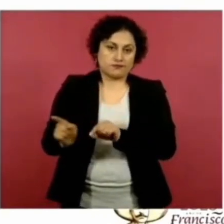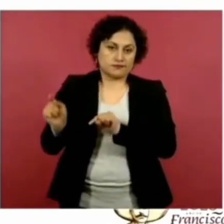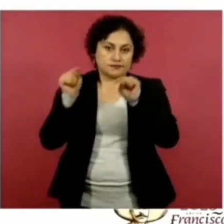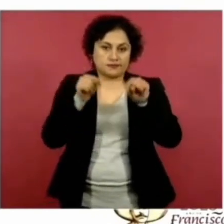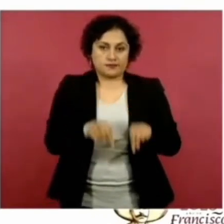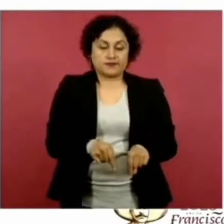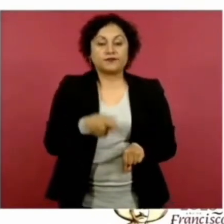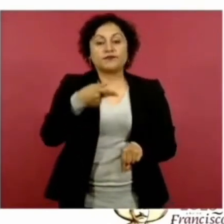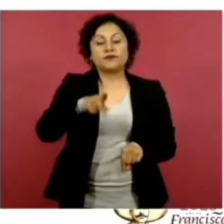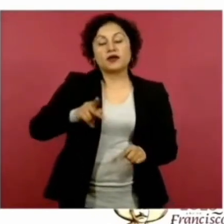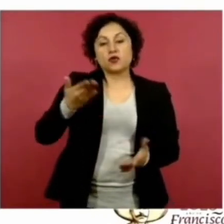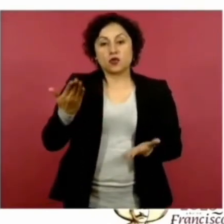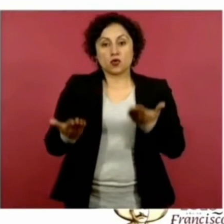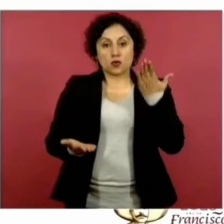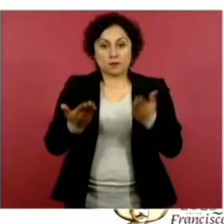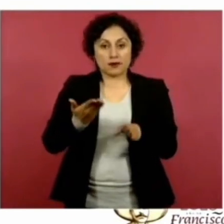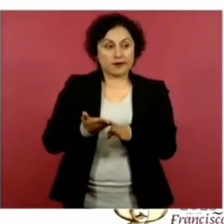otros gobiernos,